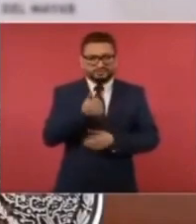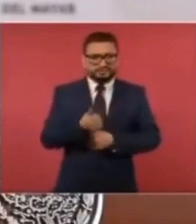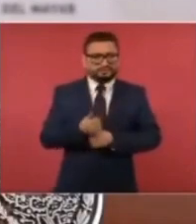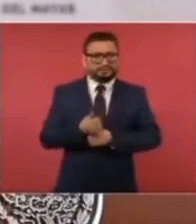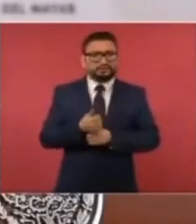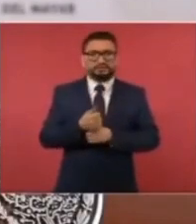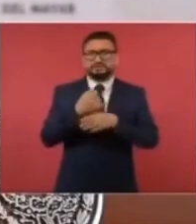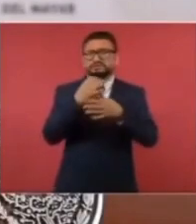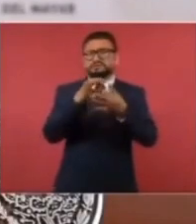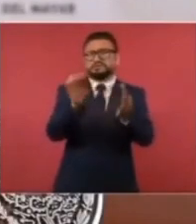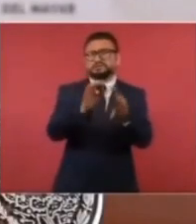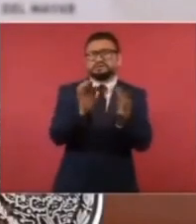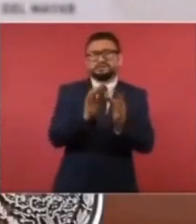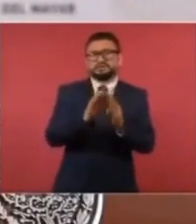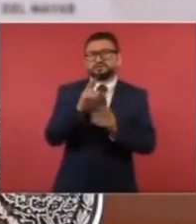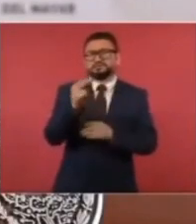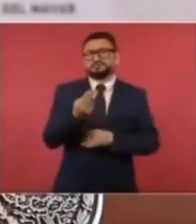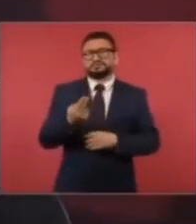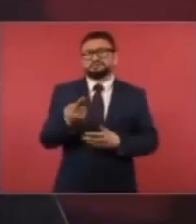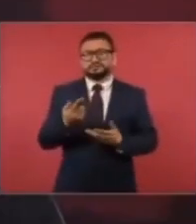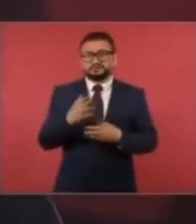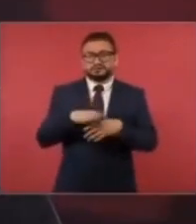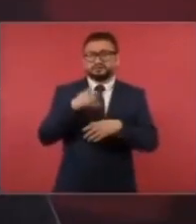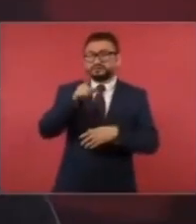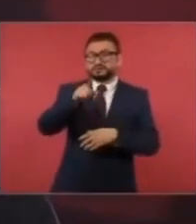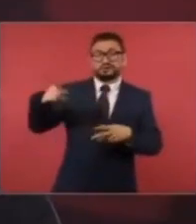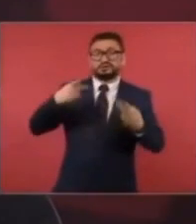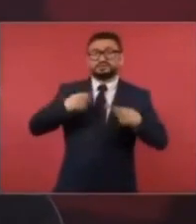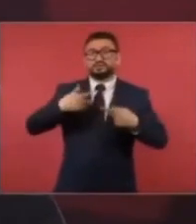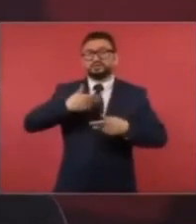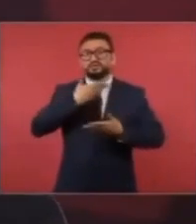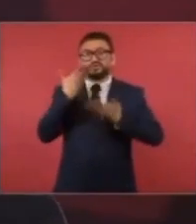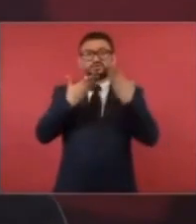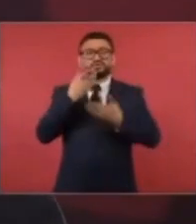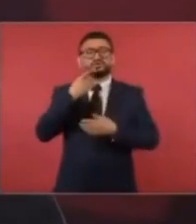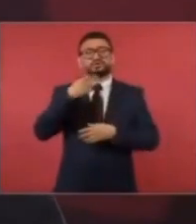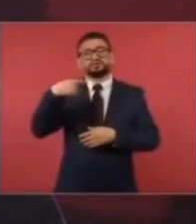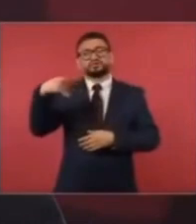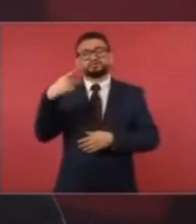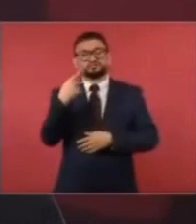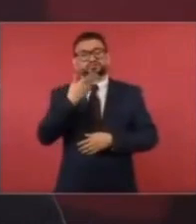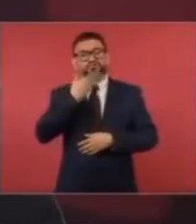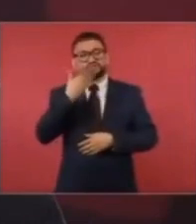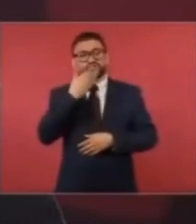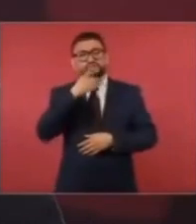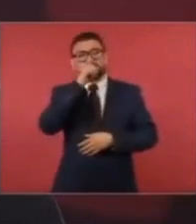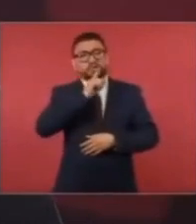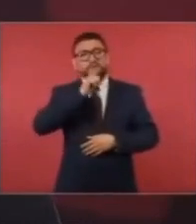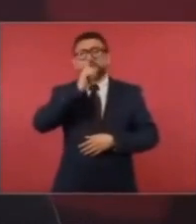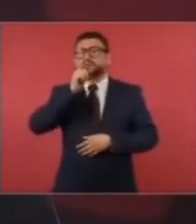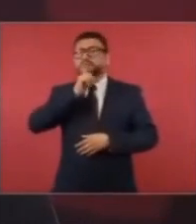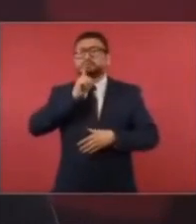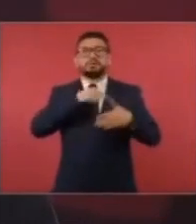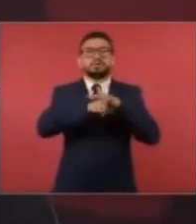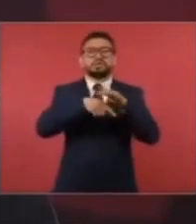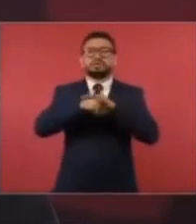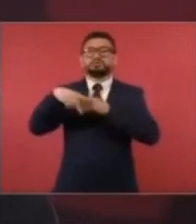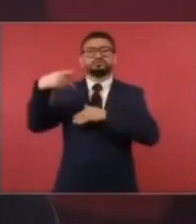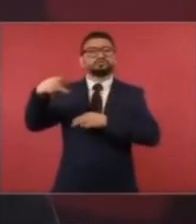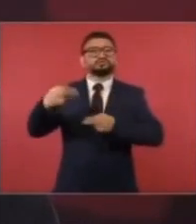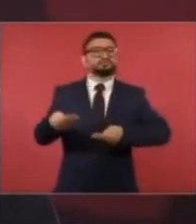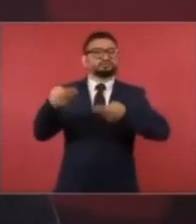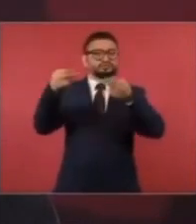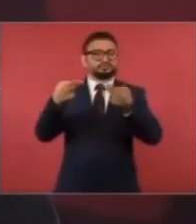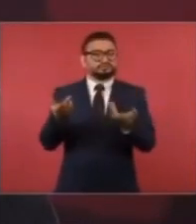a aquella zona pero no todo era para latinus vor Mire le explico que latinus ofrece Ché bien